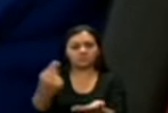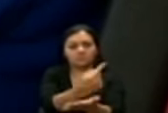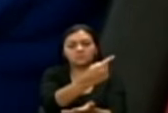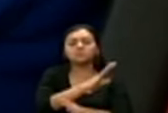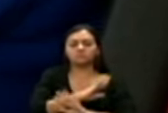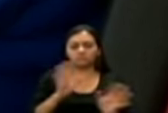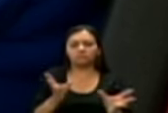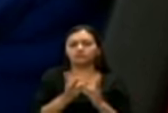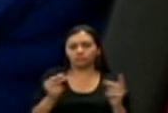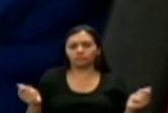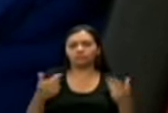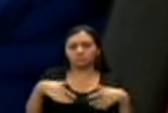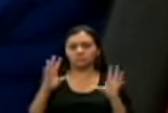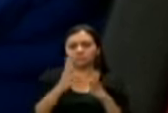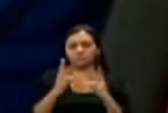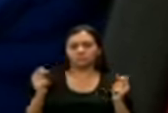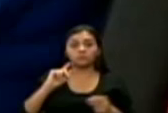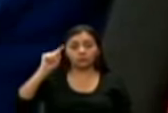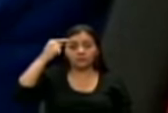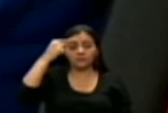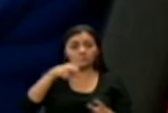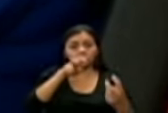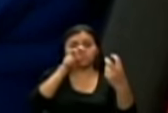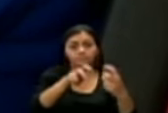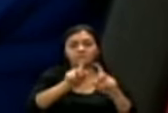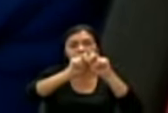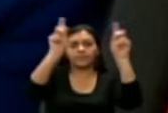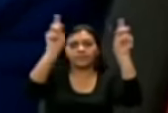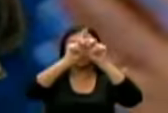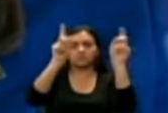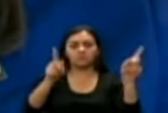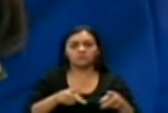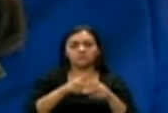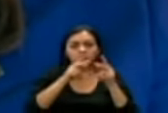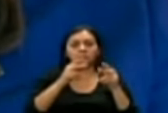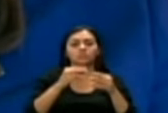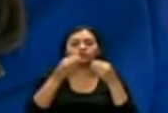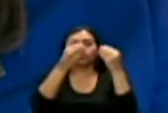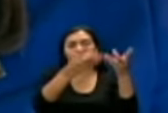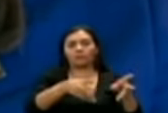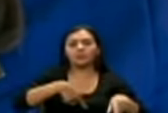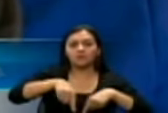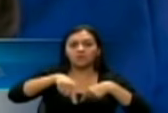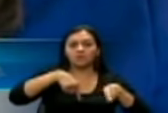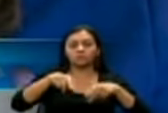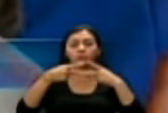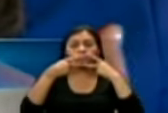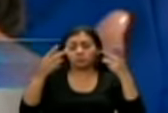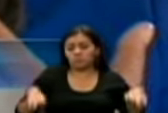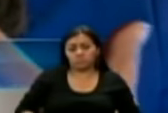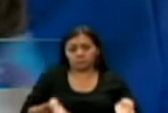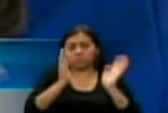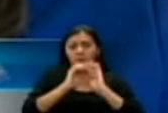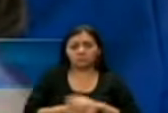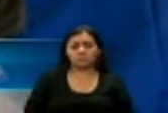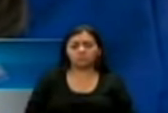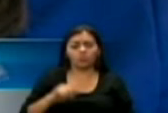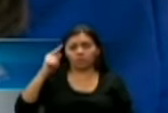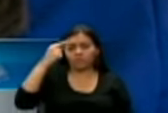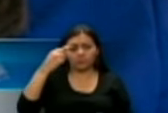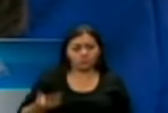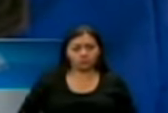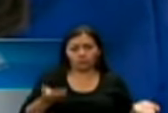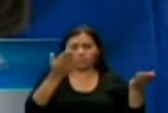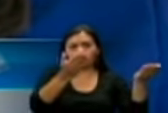ha logrado, porque lo que hizo el gobierno fue hablar con los empresarios, prestó transporte público, ¿verdad?, del propio gobierno para